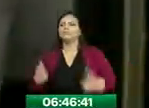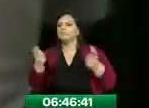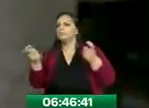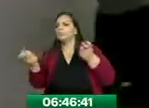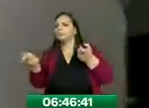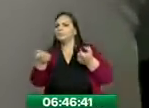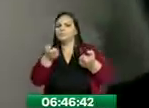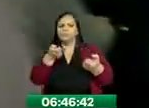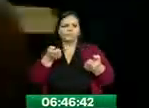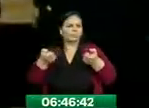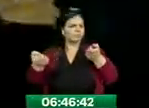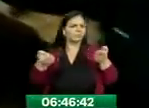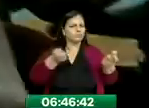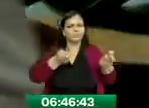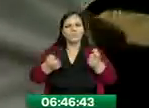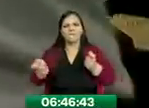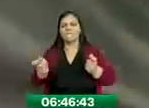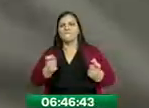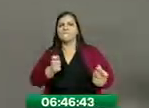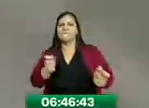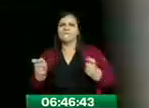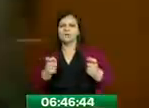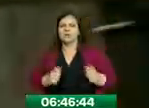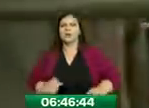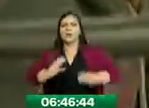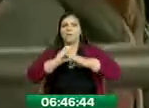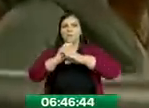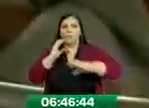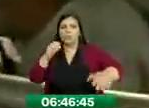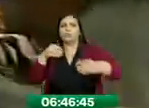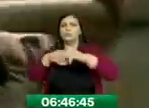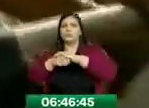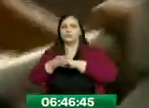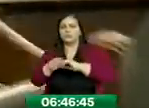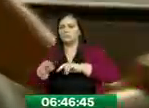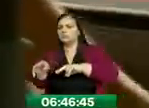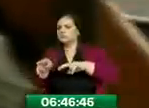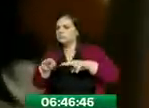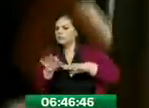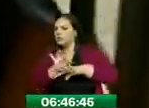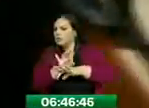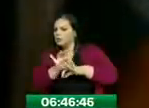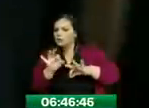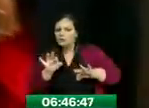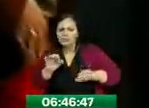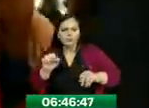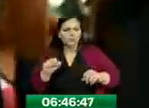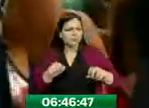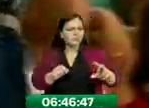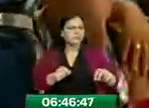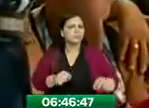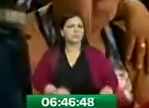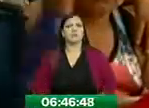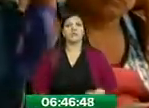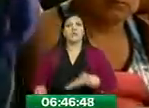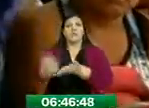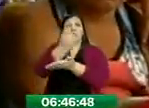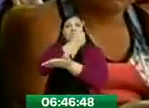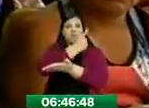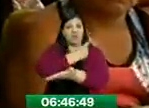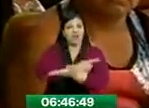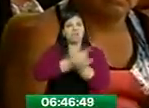ingresando a la unidad y verificar que se encuentre limpio. Ya se comunicó desde hace una